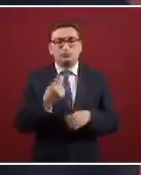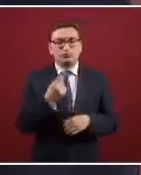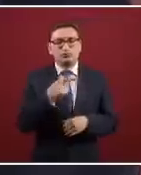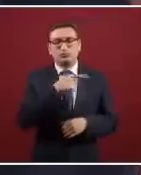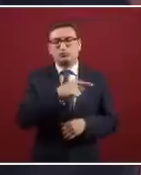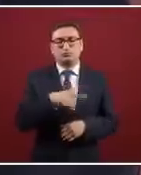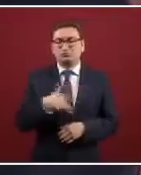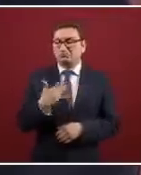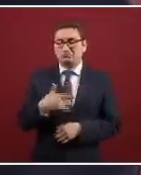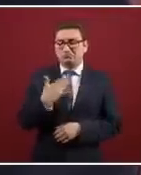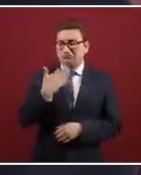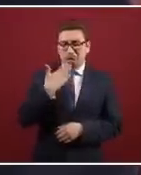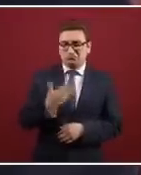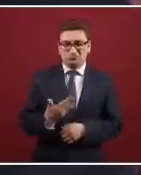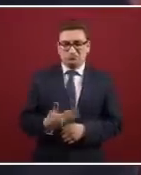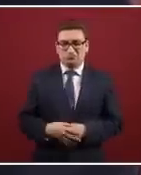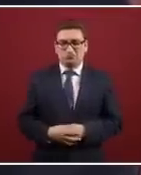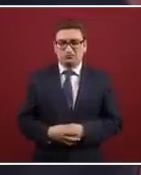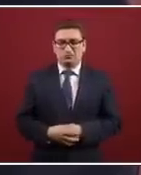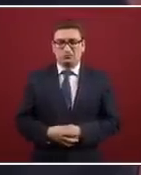bien.